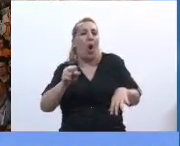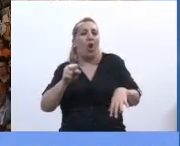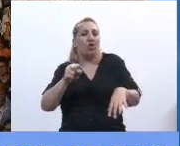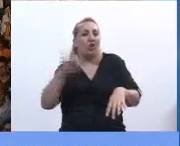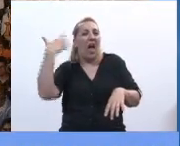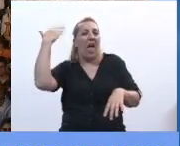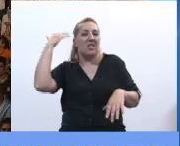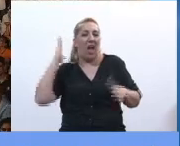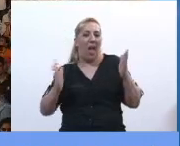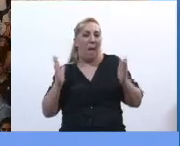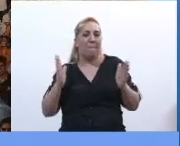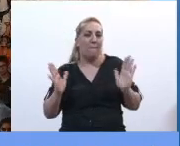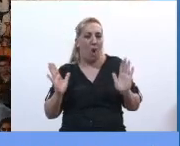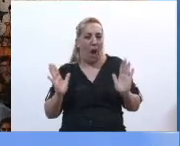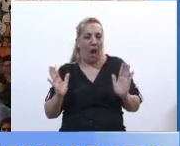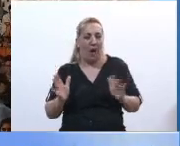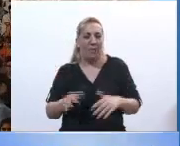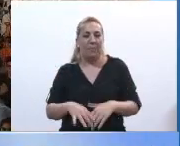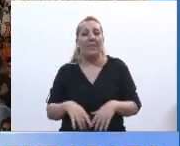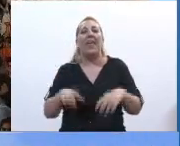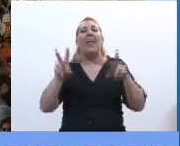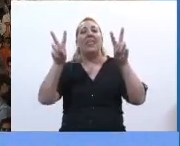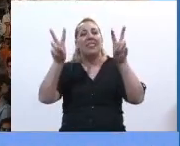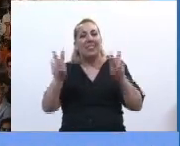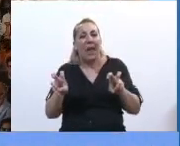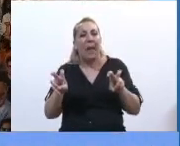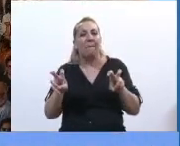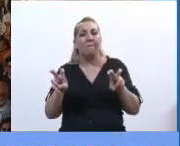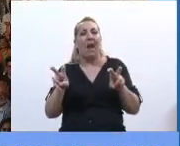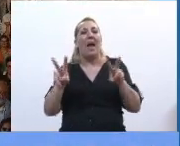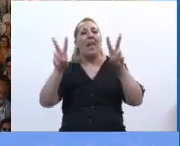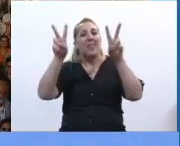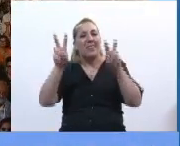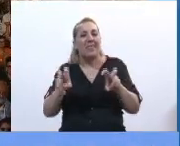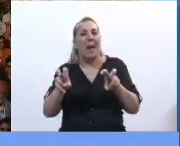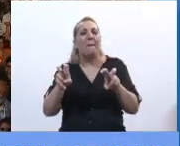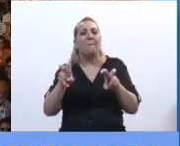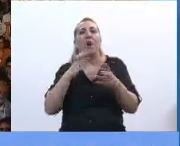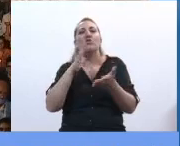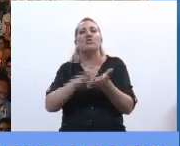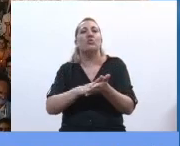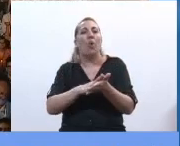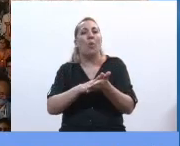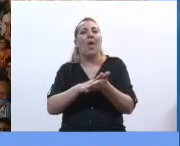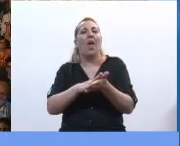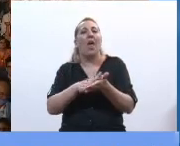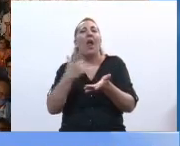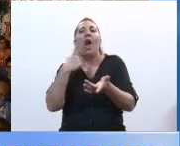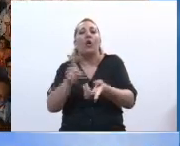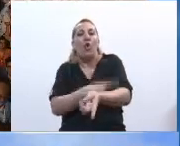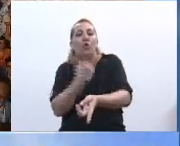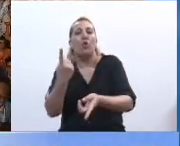aquellas épocas es decir los temas de la sociedad que tienen que ver con la costumbre